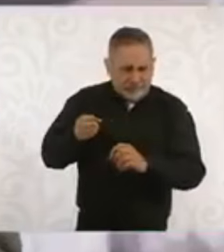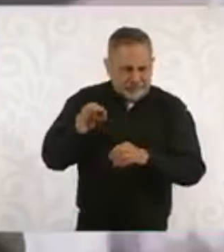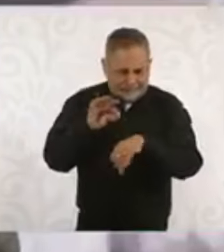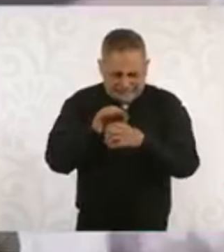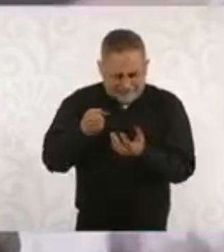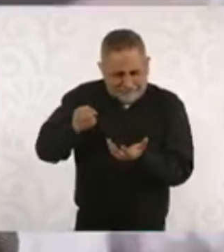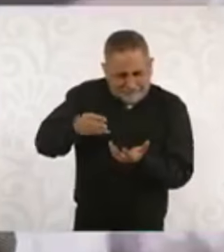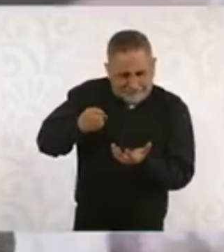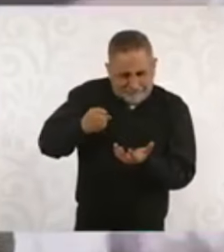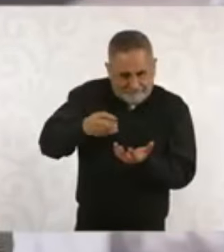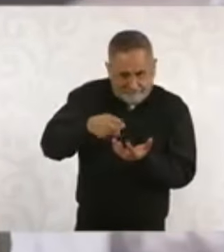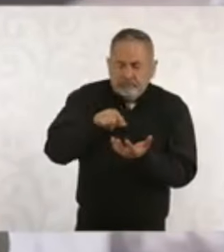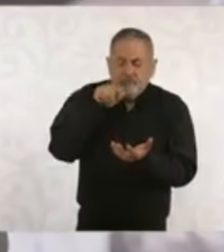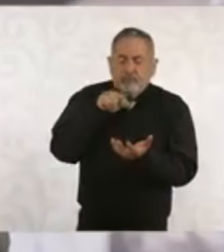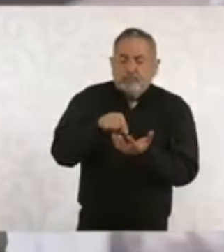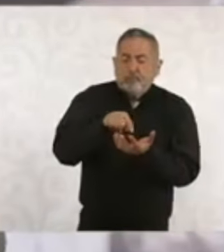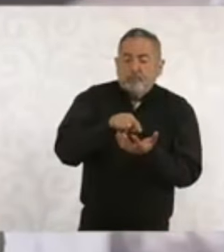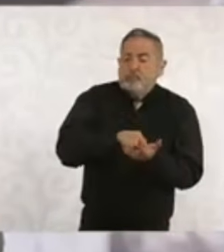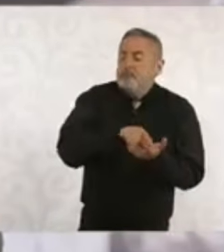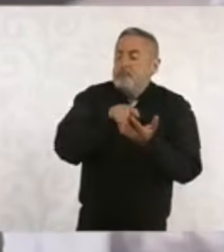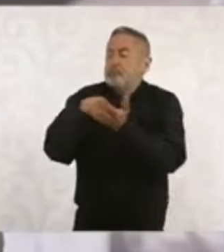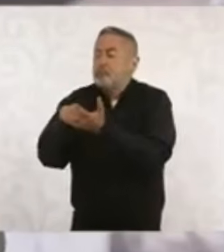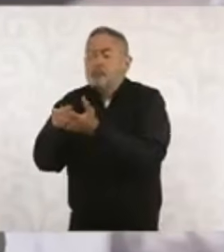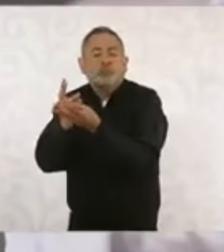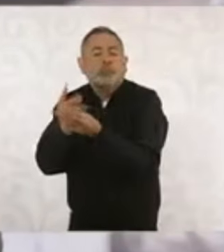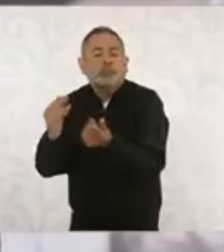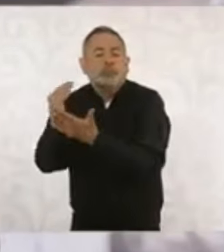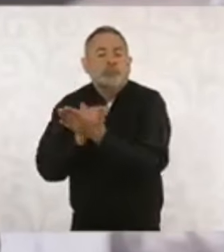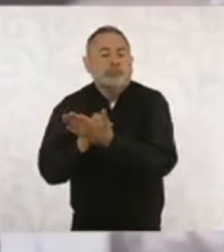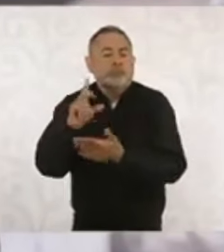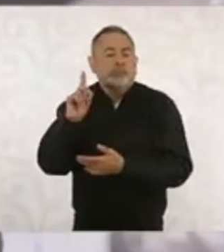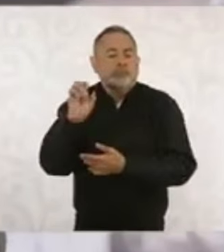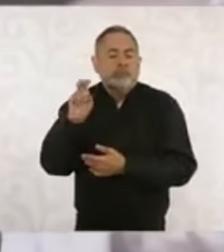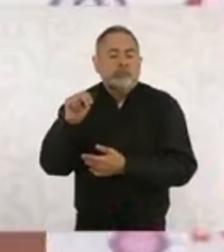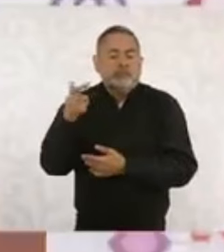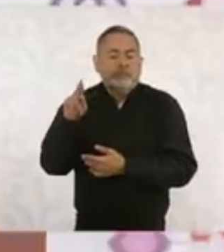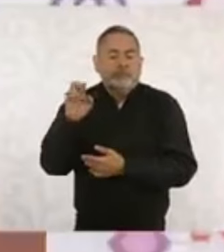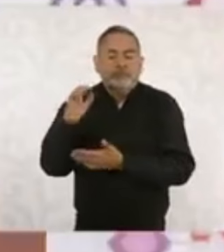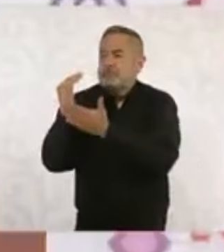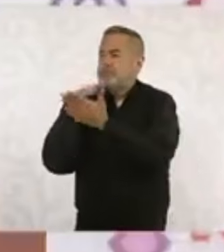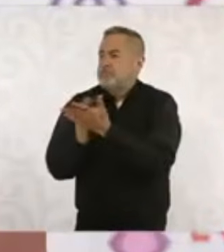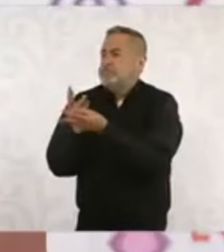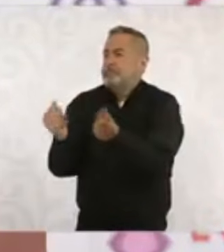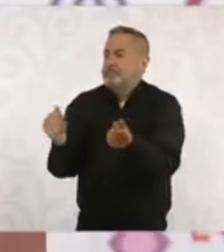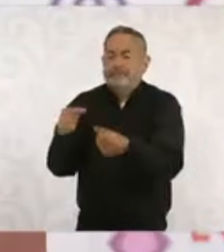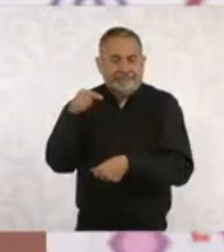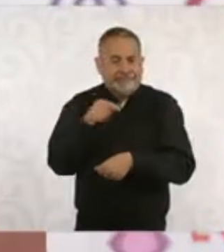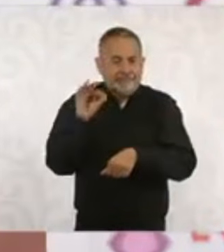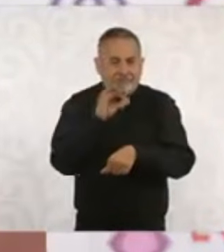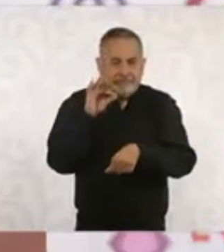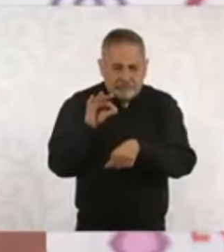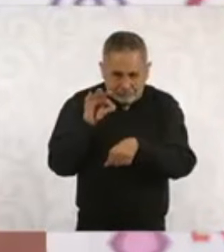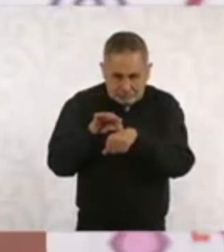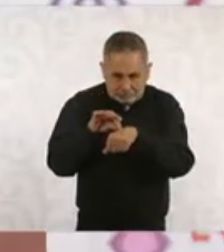eso inhibe precisamente al dengue, lo inactiva y por lo tanto ese mosquito ya